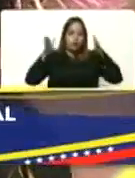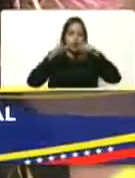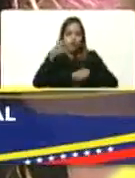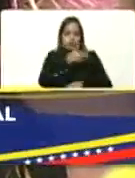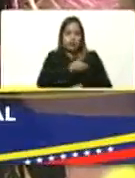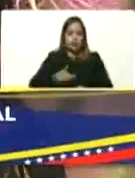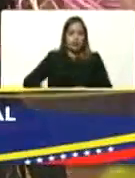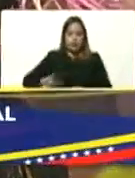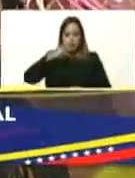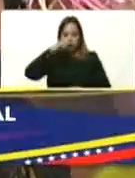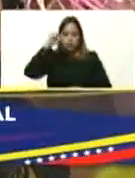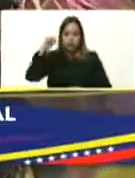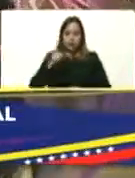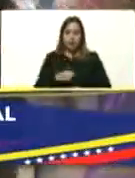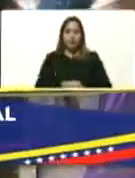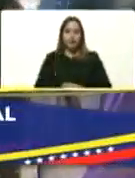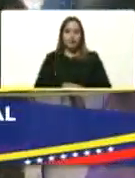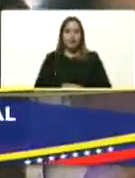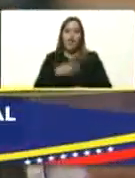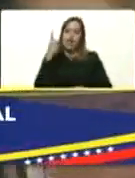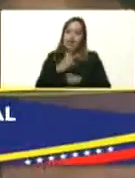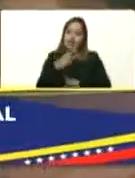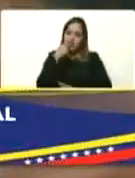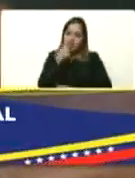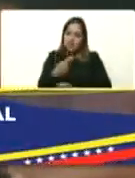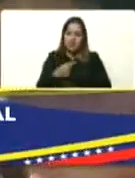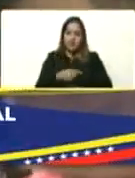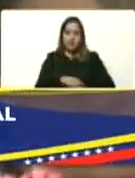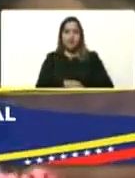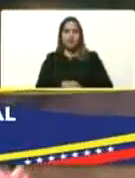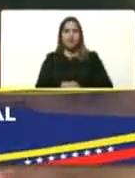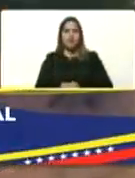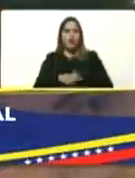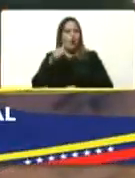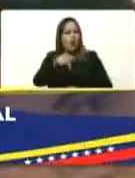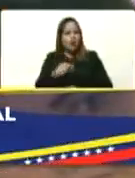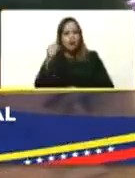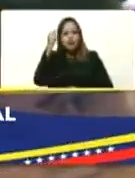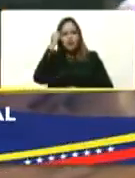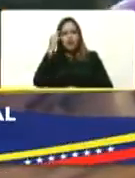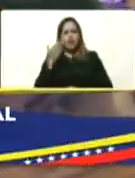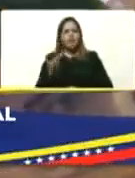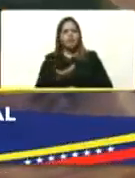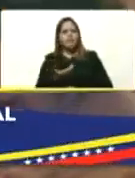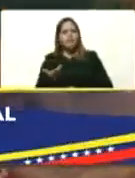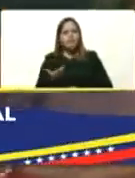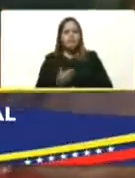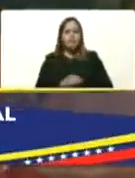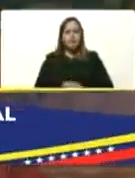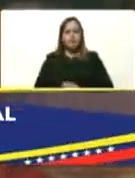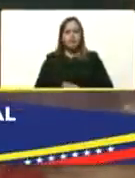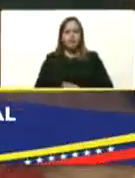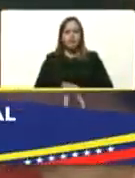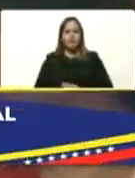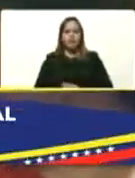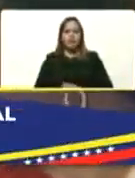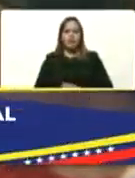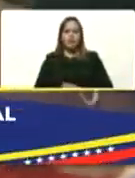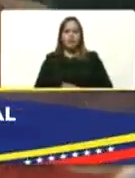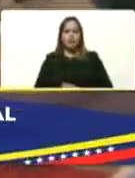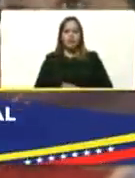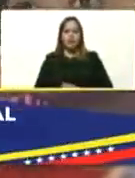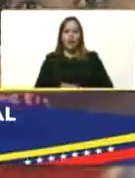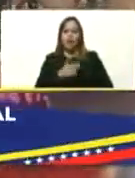presidente, que debo decirlo, hoy es un día donde